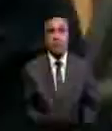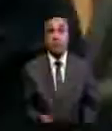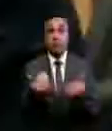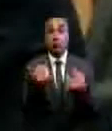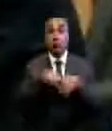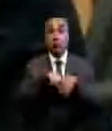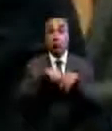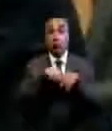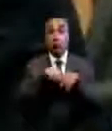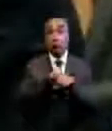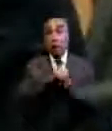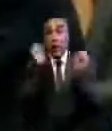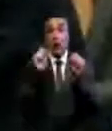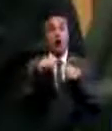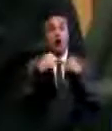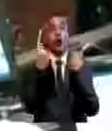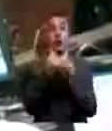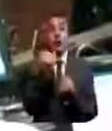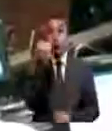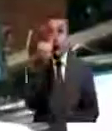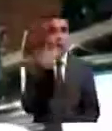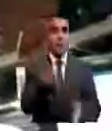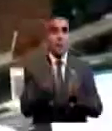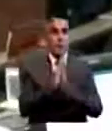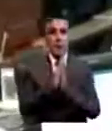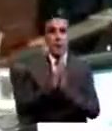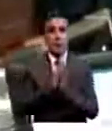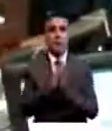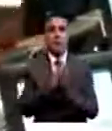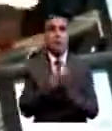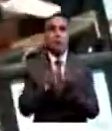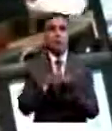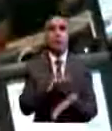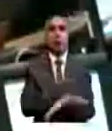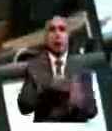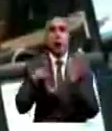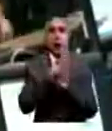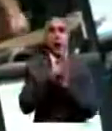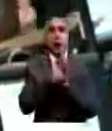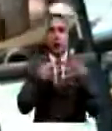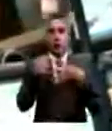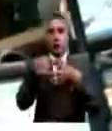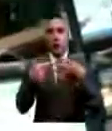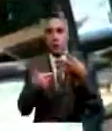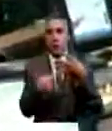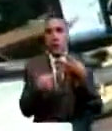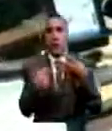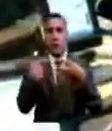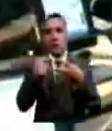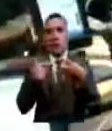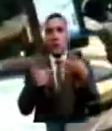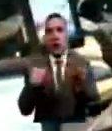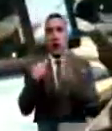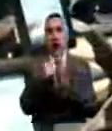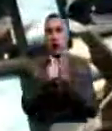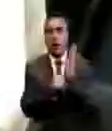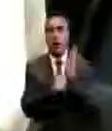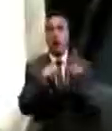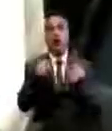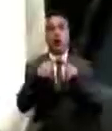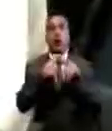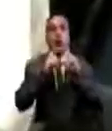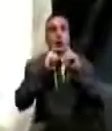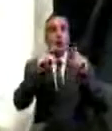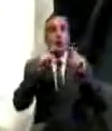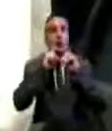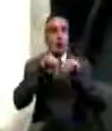bancada de Pachacutic, han pedido que se retire del proyecto de ley 4 artículos que tienen que ver con las protestas sociales